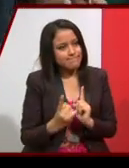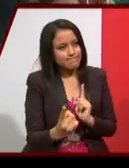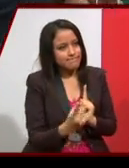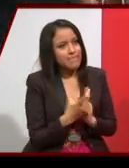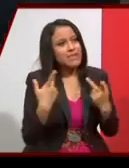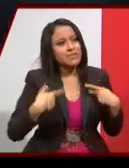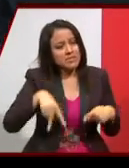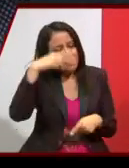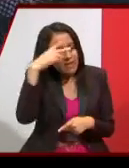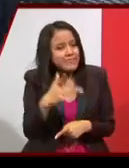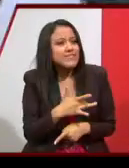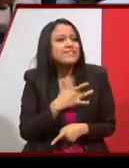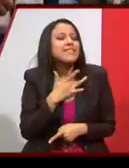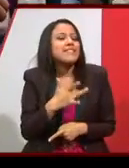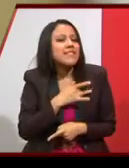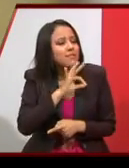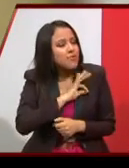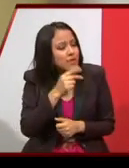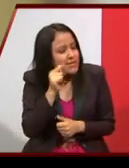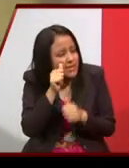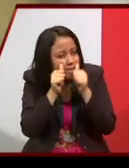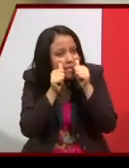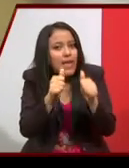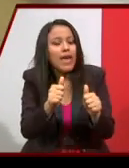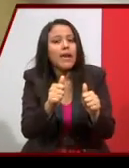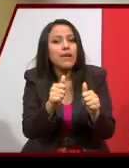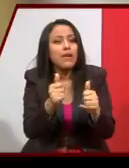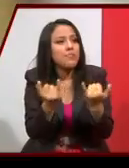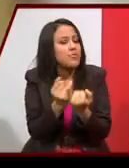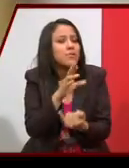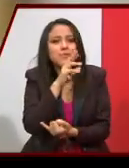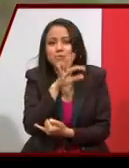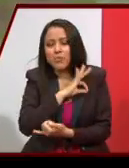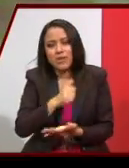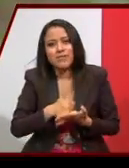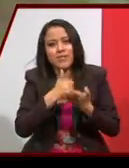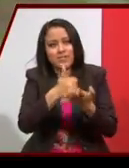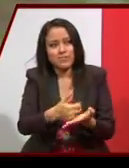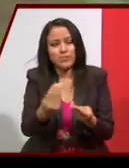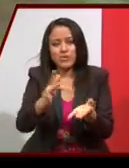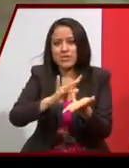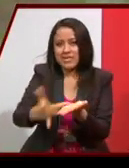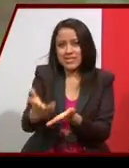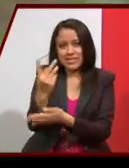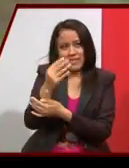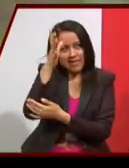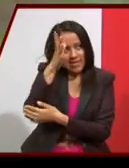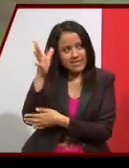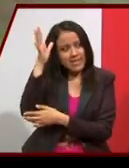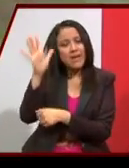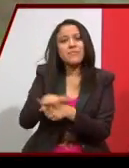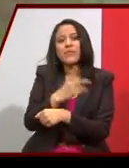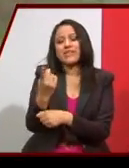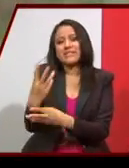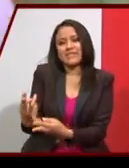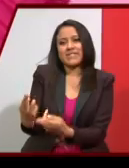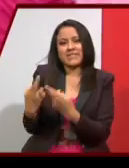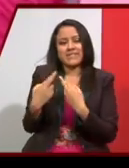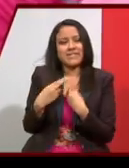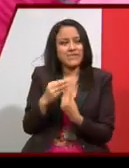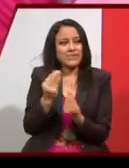mexicanos, sintiendo, escuchando y, sobre todo, ocupándonos. Gracias, TV Azteca, por estar junto a